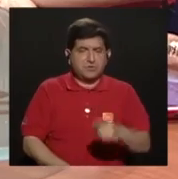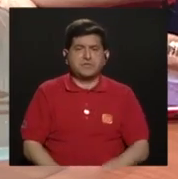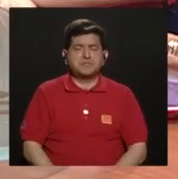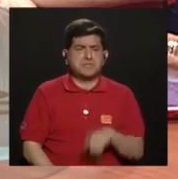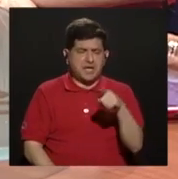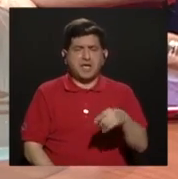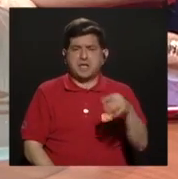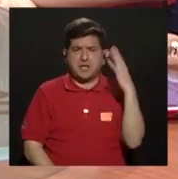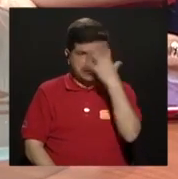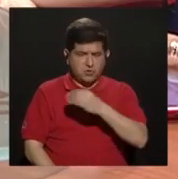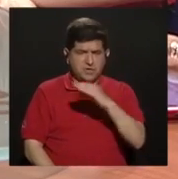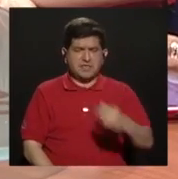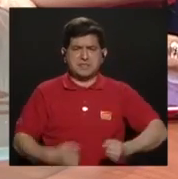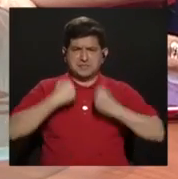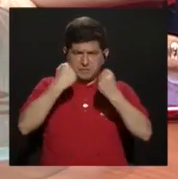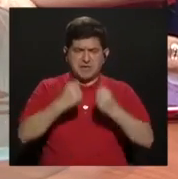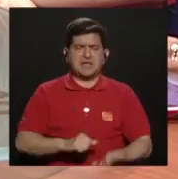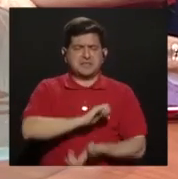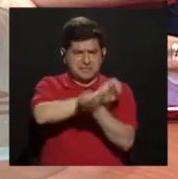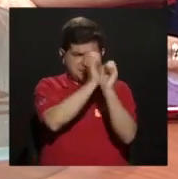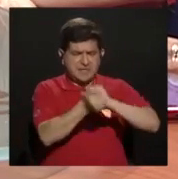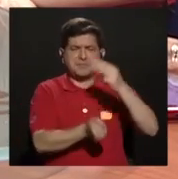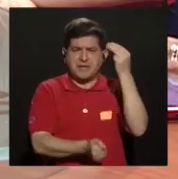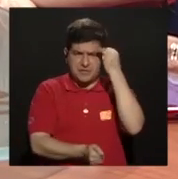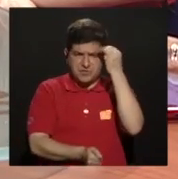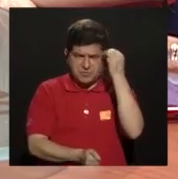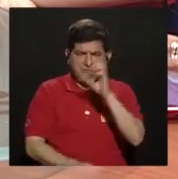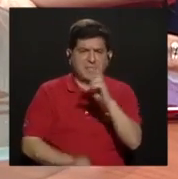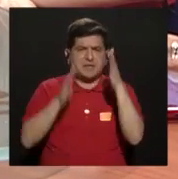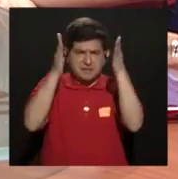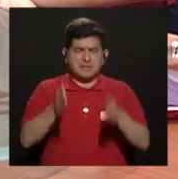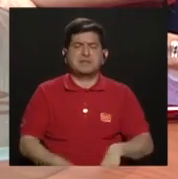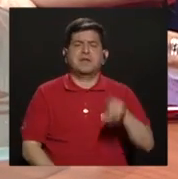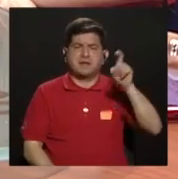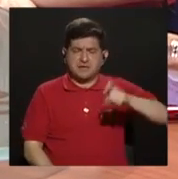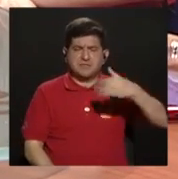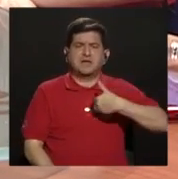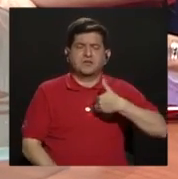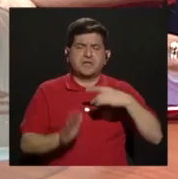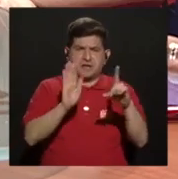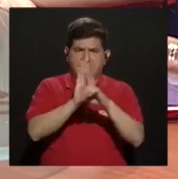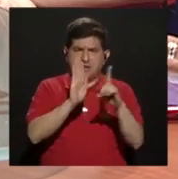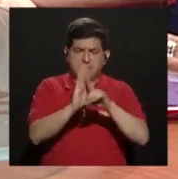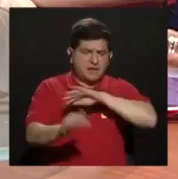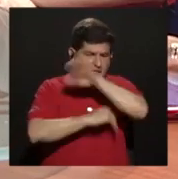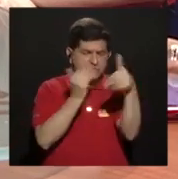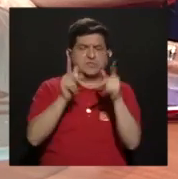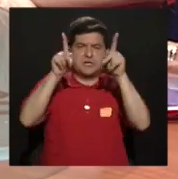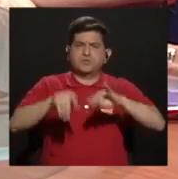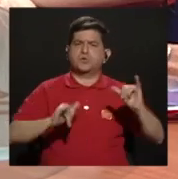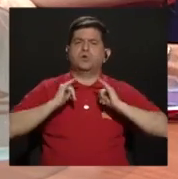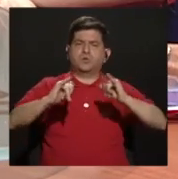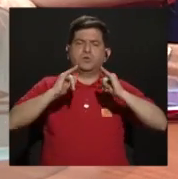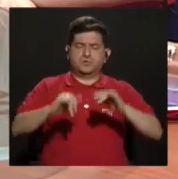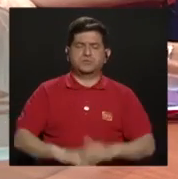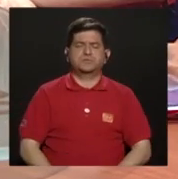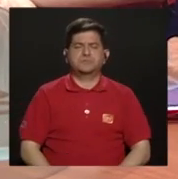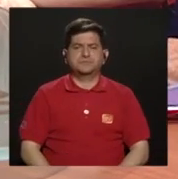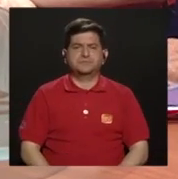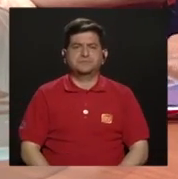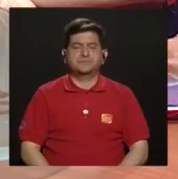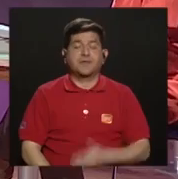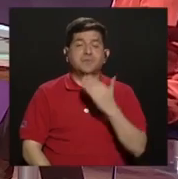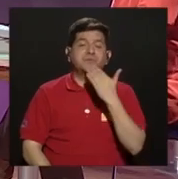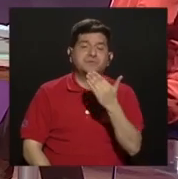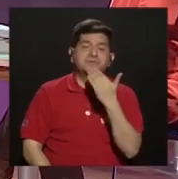bonitas y valientes, están rompiendo brecha y cambiando la mentalidad de los costarricenses, se merecen tener los derechos de todas las personas. Claro, mil gracias,